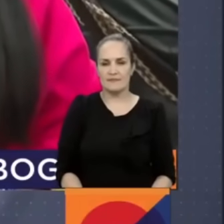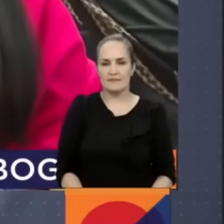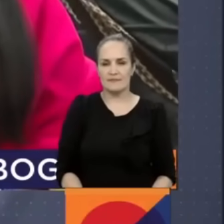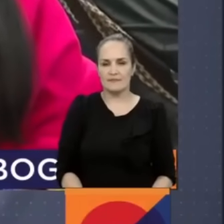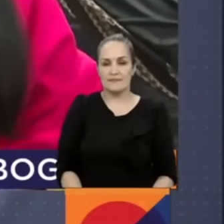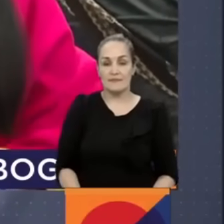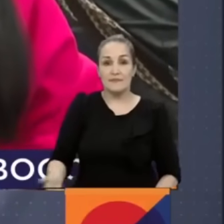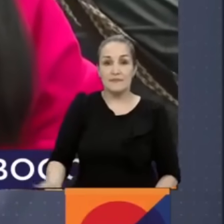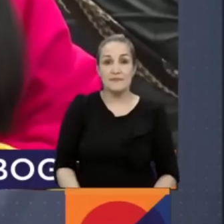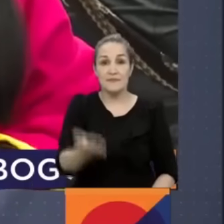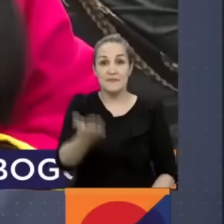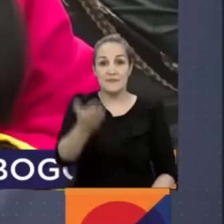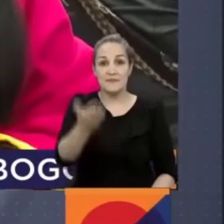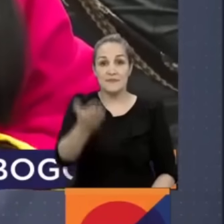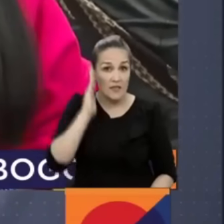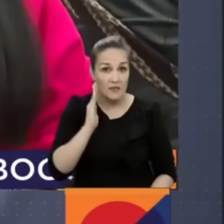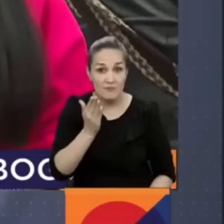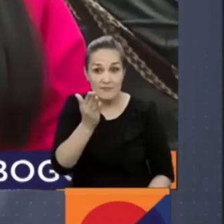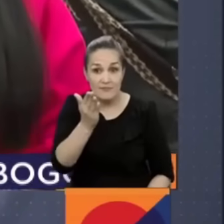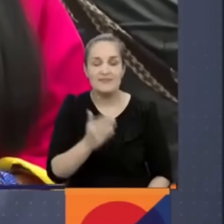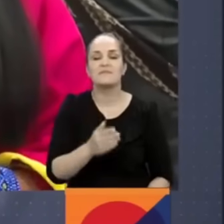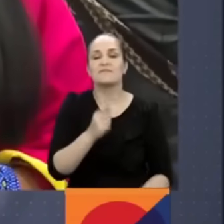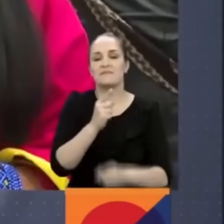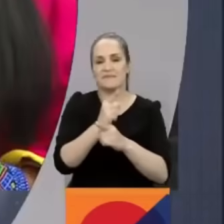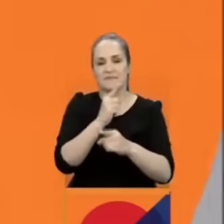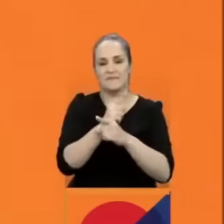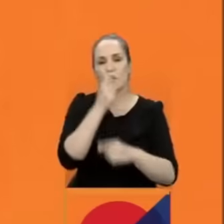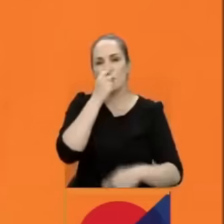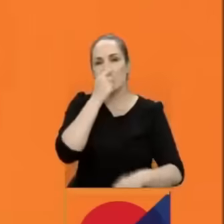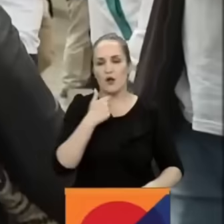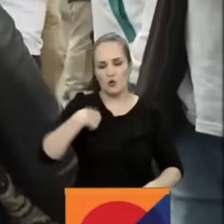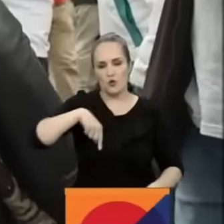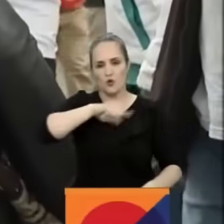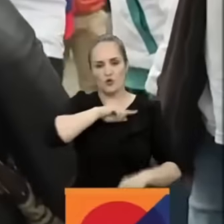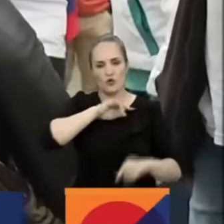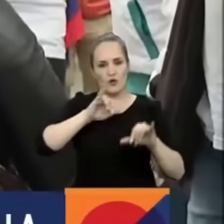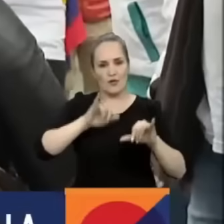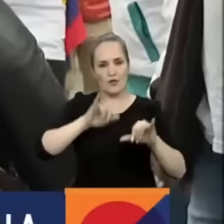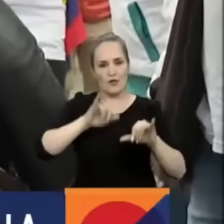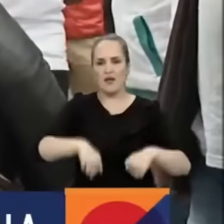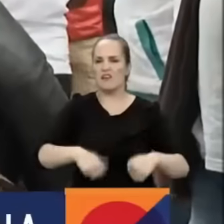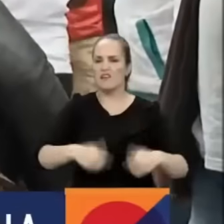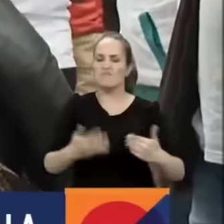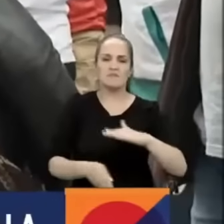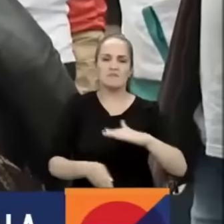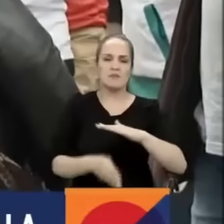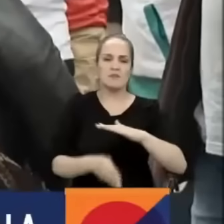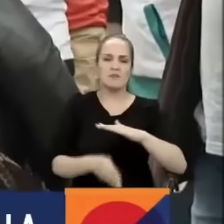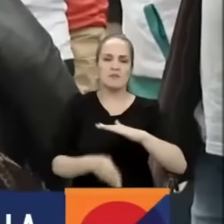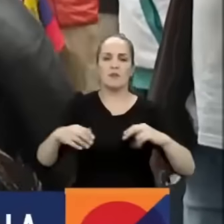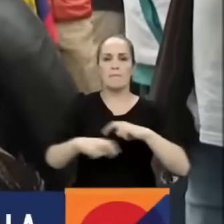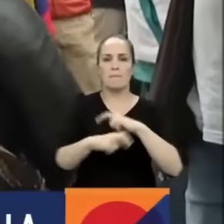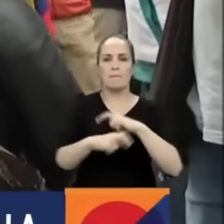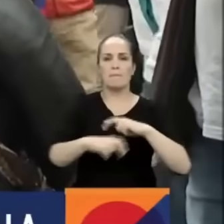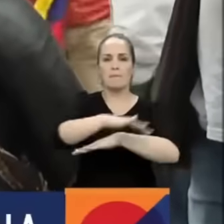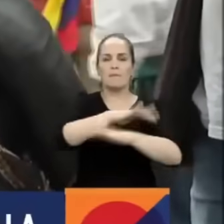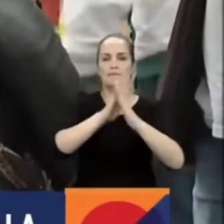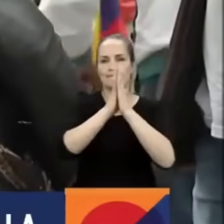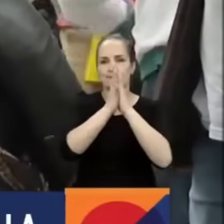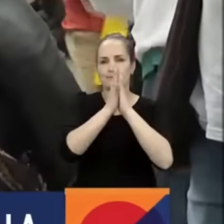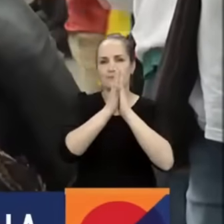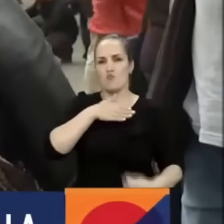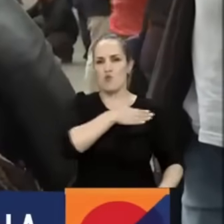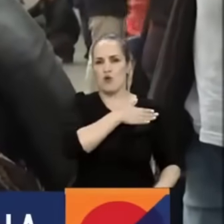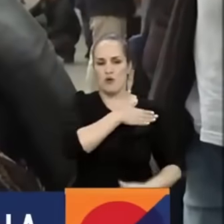Adelante, Sandra, le estamos escuchando. Así es, Juan Carlos y compañeros, nosotros seguimos en este momento en la Plaza de Bolívar, precisamente sobre